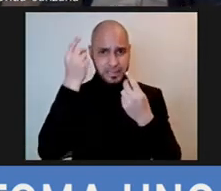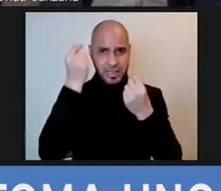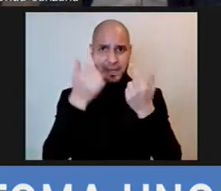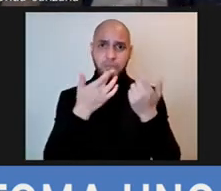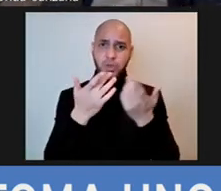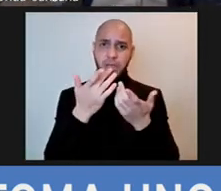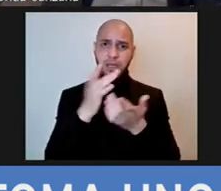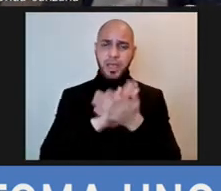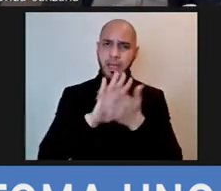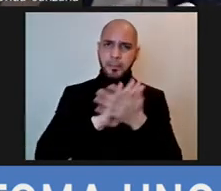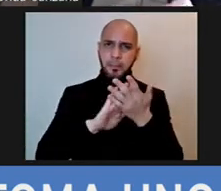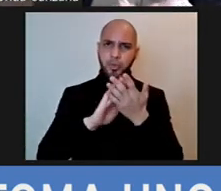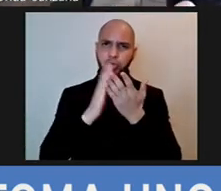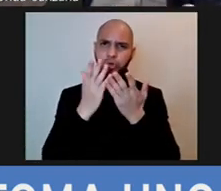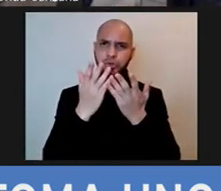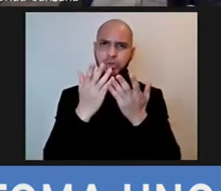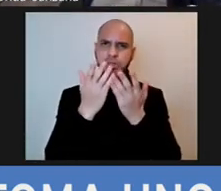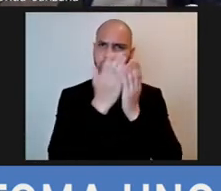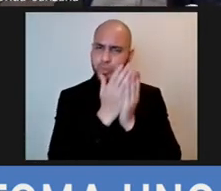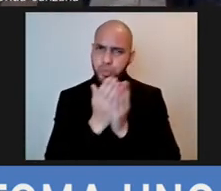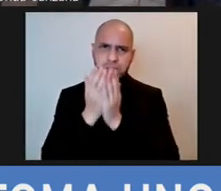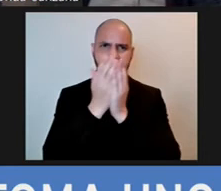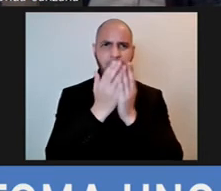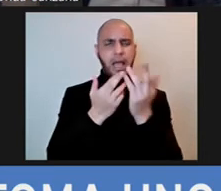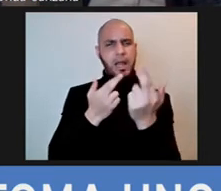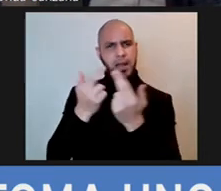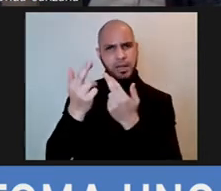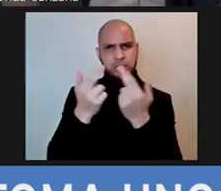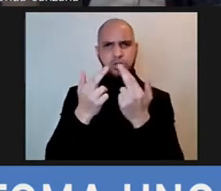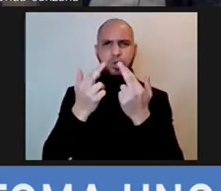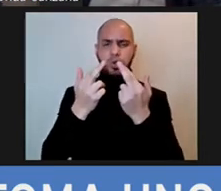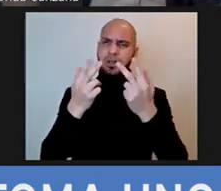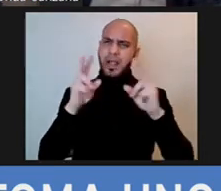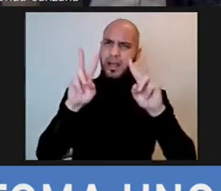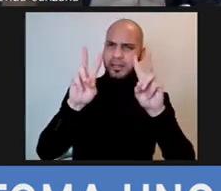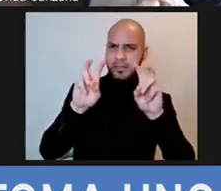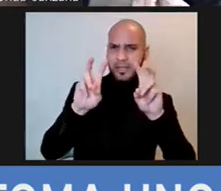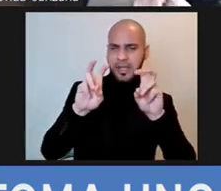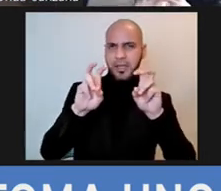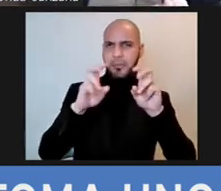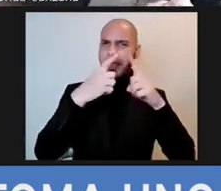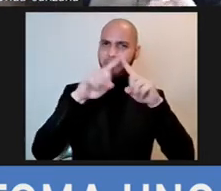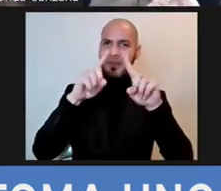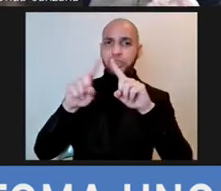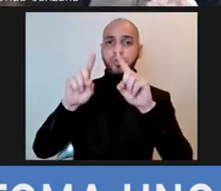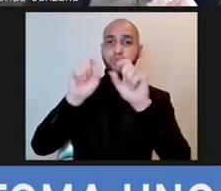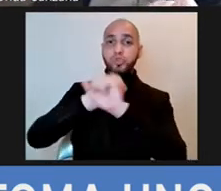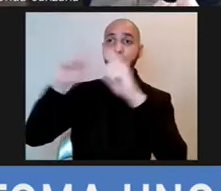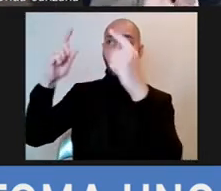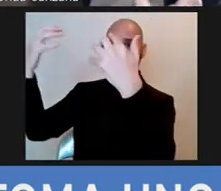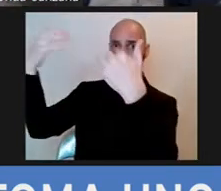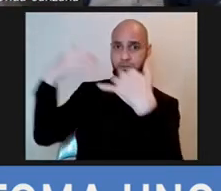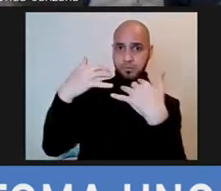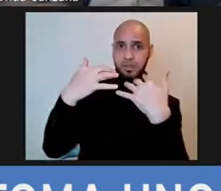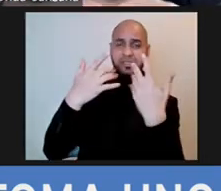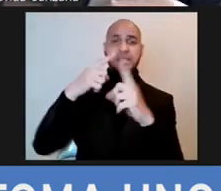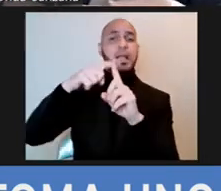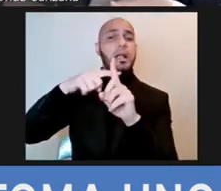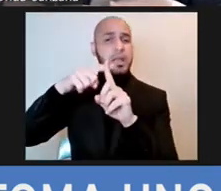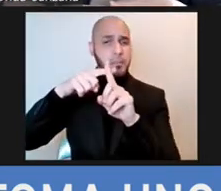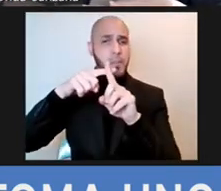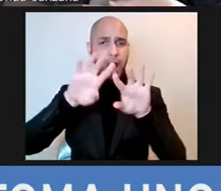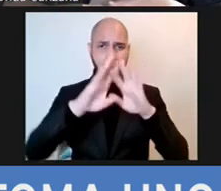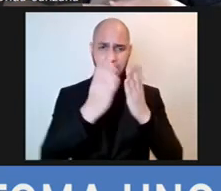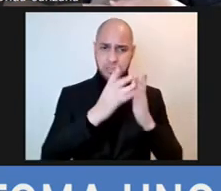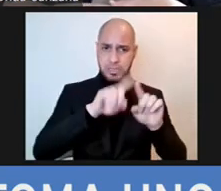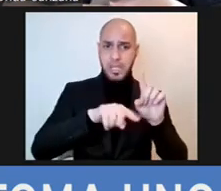al estar tratando de estudiar una hipotética relación entre variación en la radiación solar y variación del clima en la